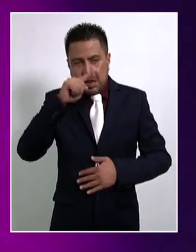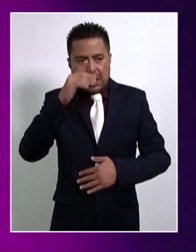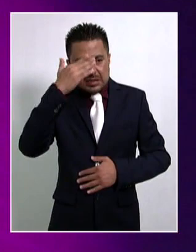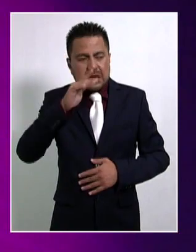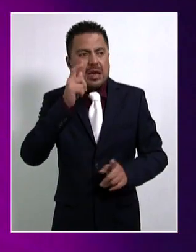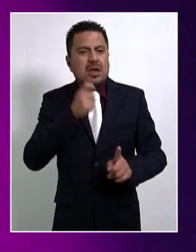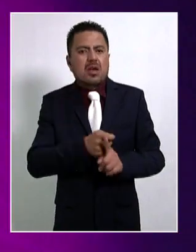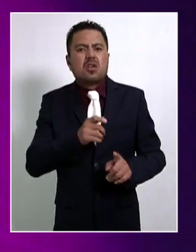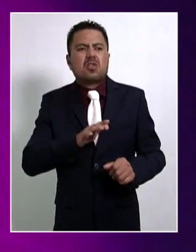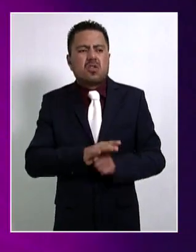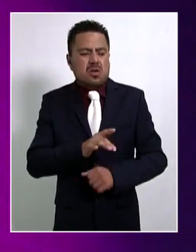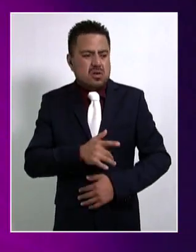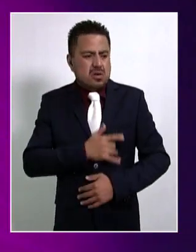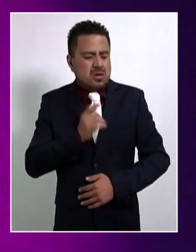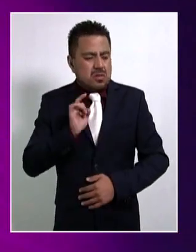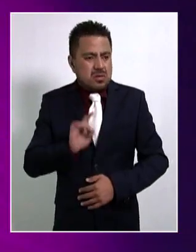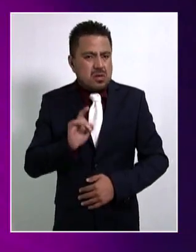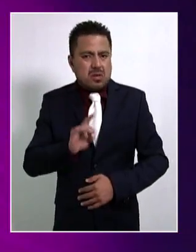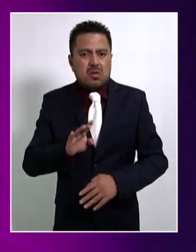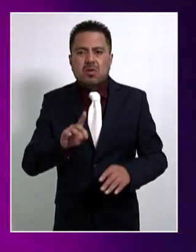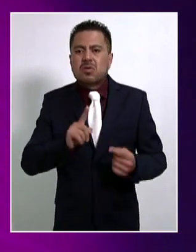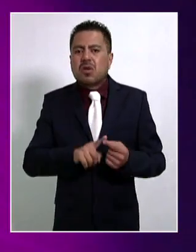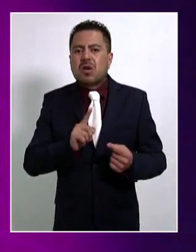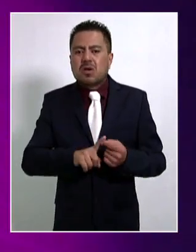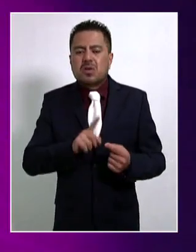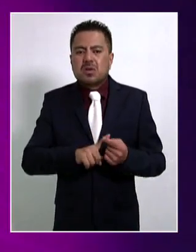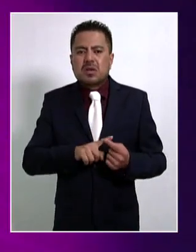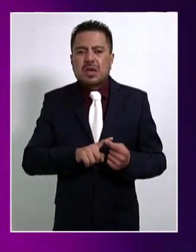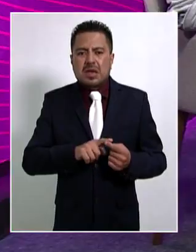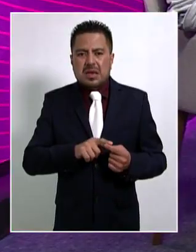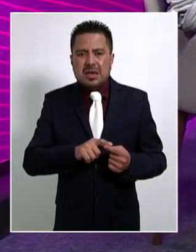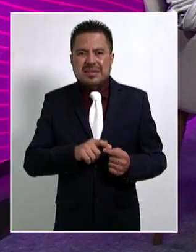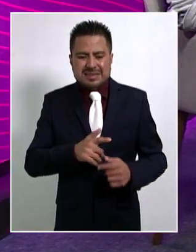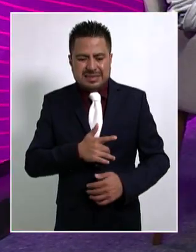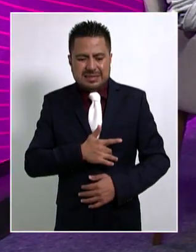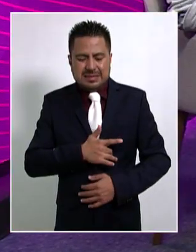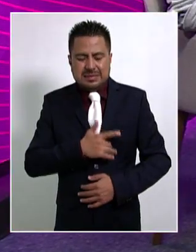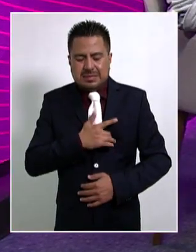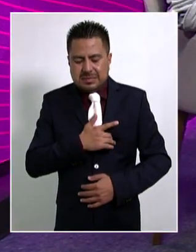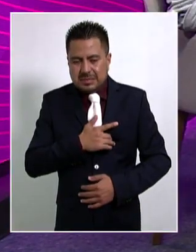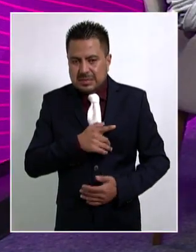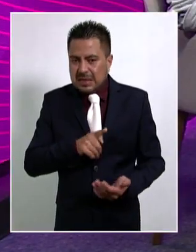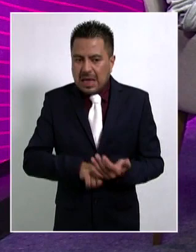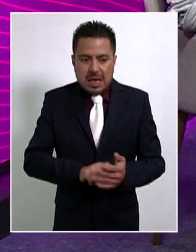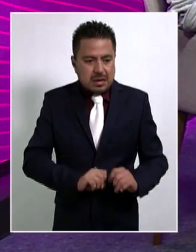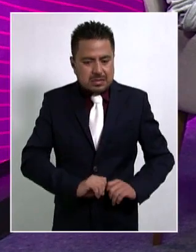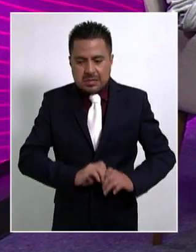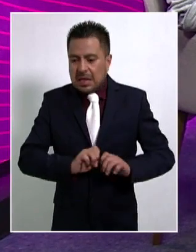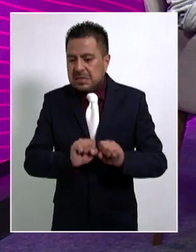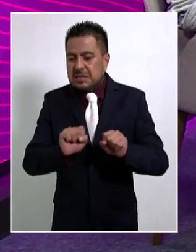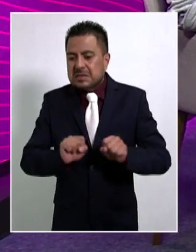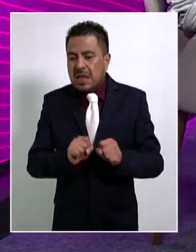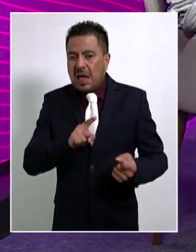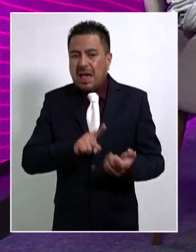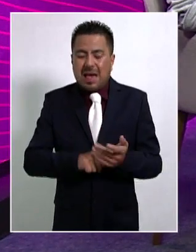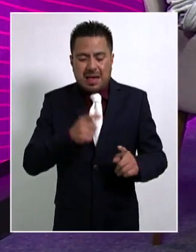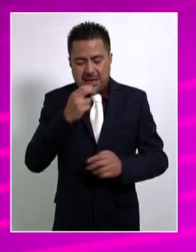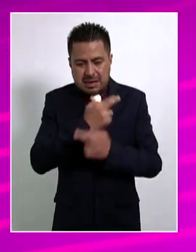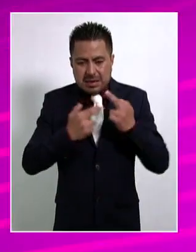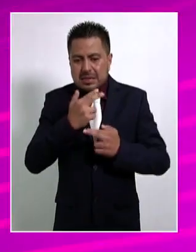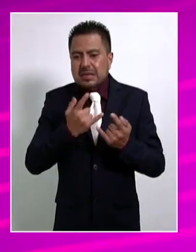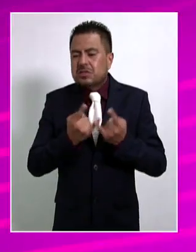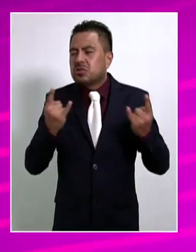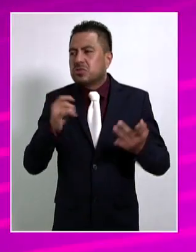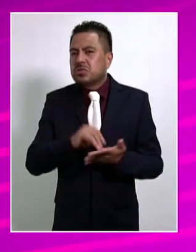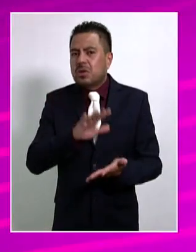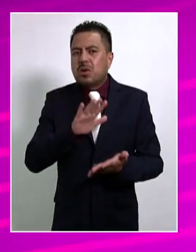dónde están los dolores, dónde están las heridas que también cargamos desde un sistema que hay que revisar la